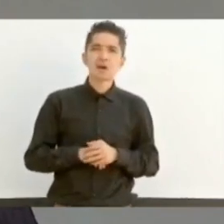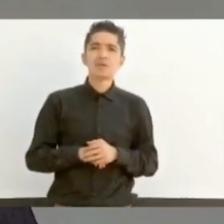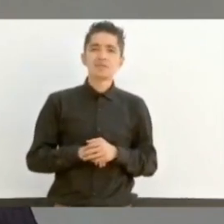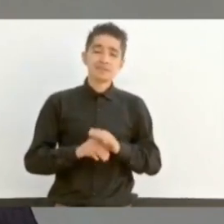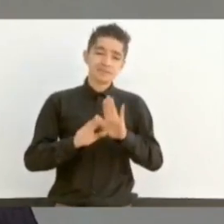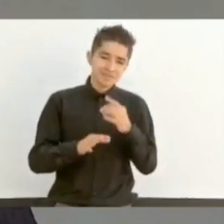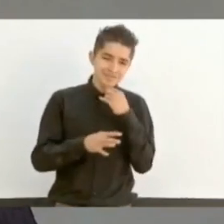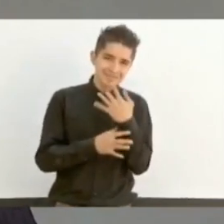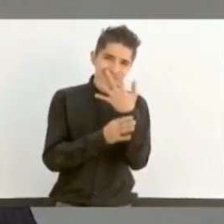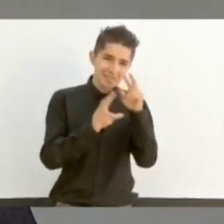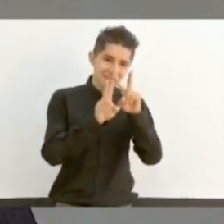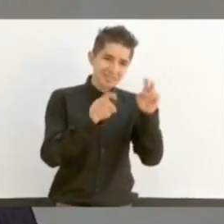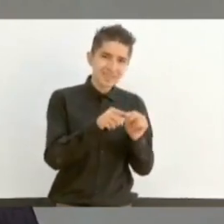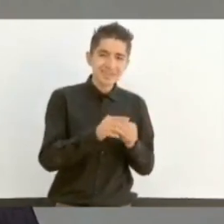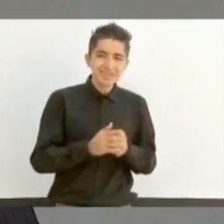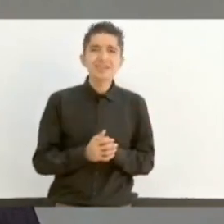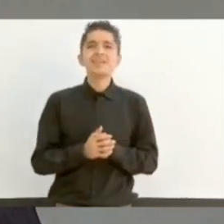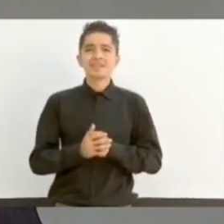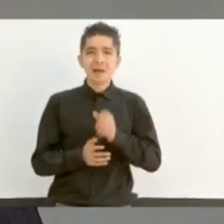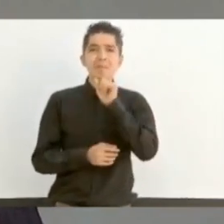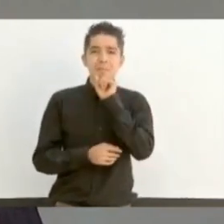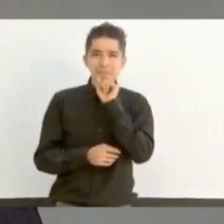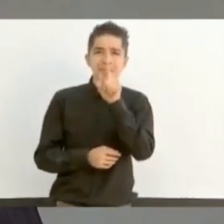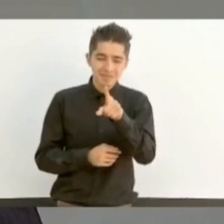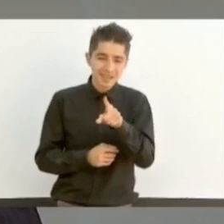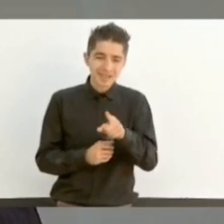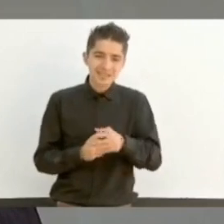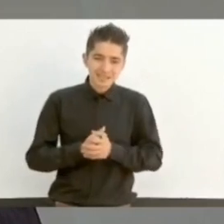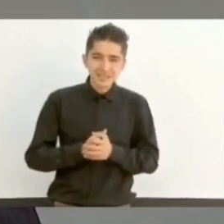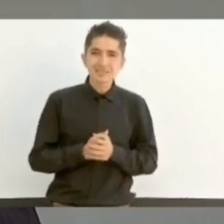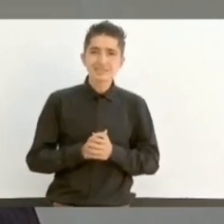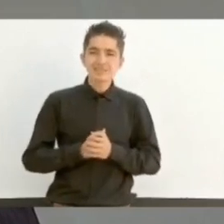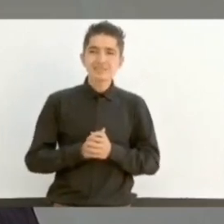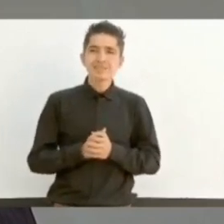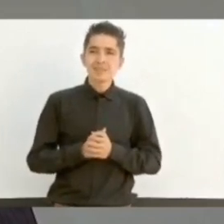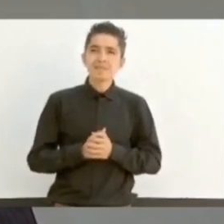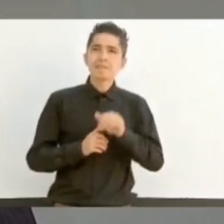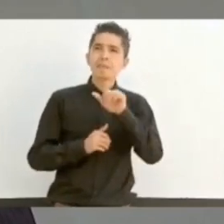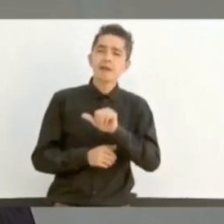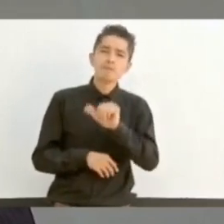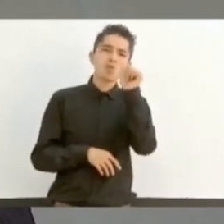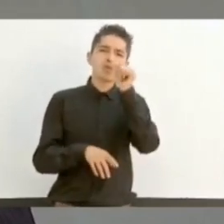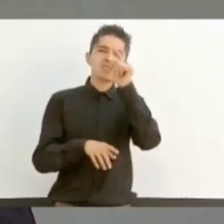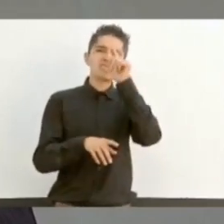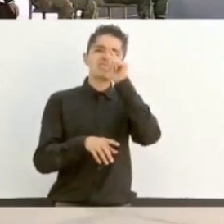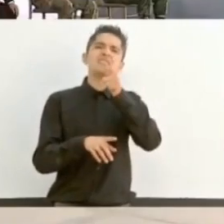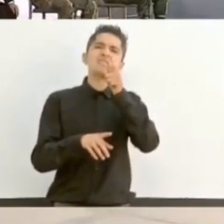se repite y aplica en el otro sentido.